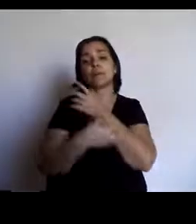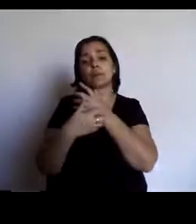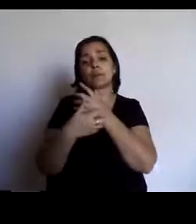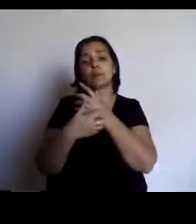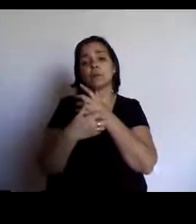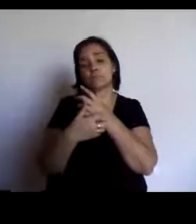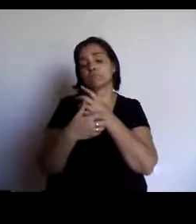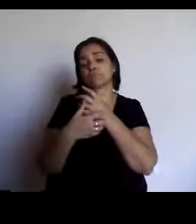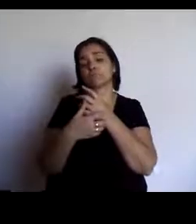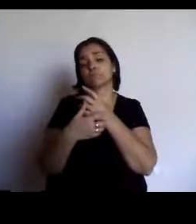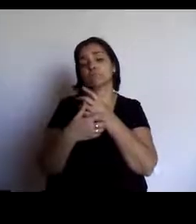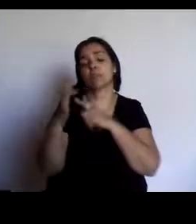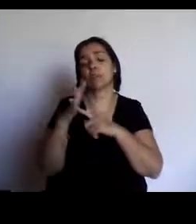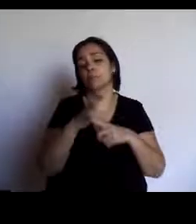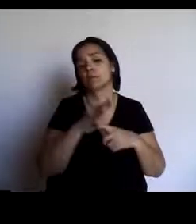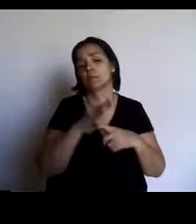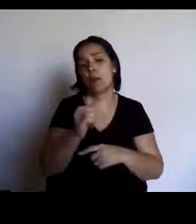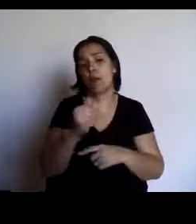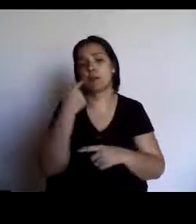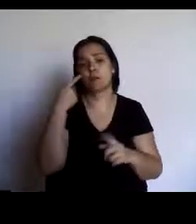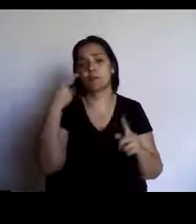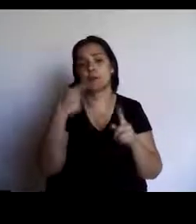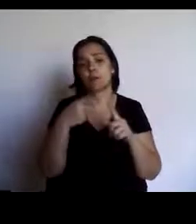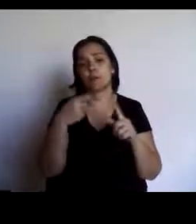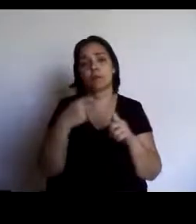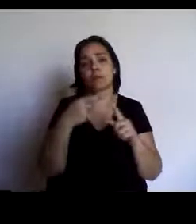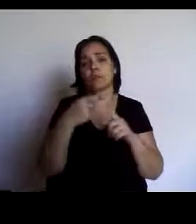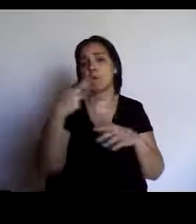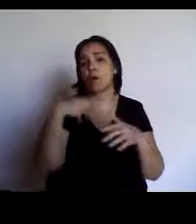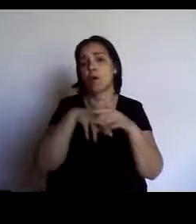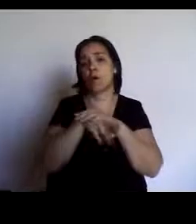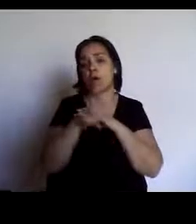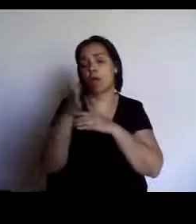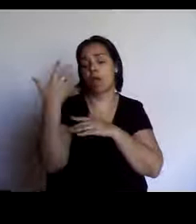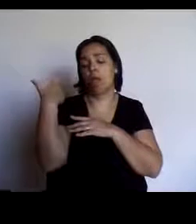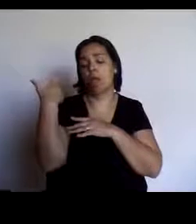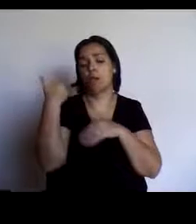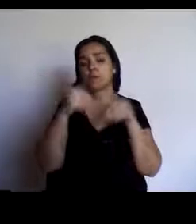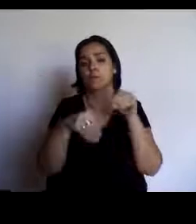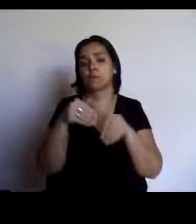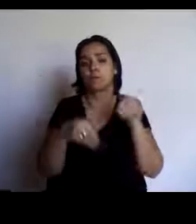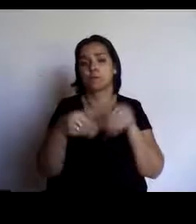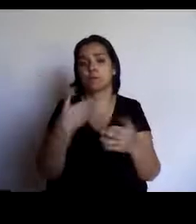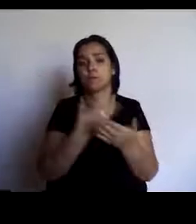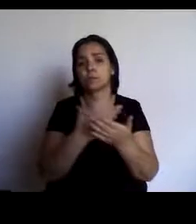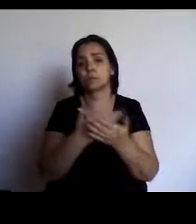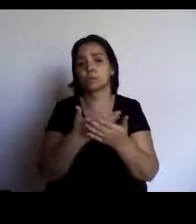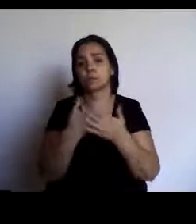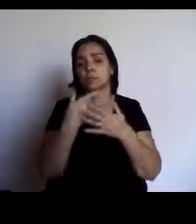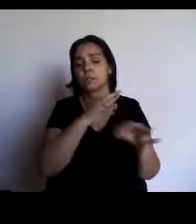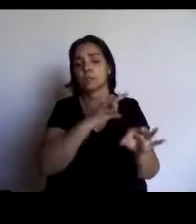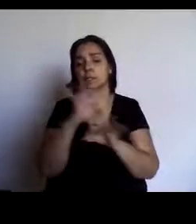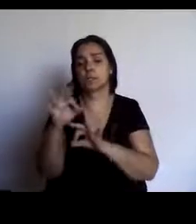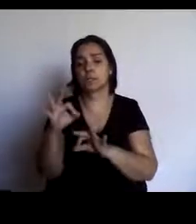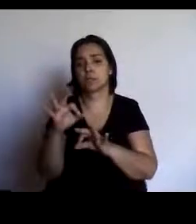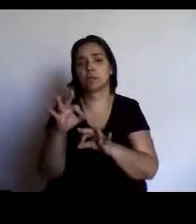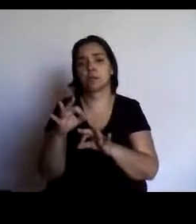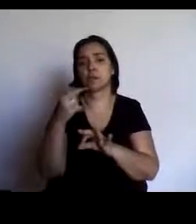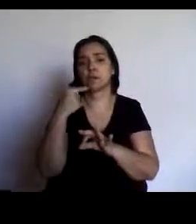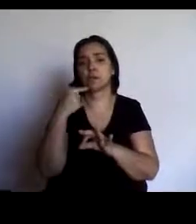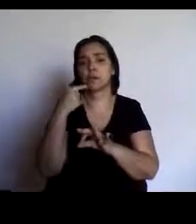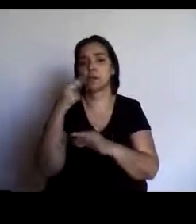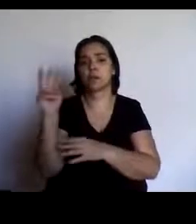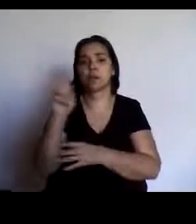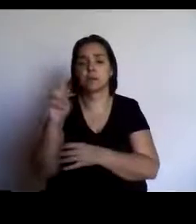sido fundamentalmente provisto de recursos en la última convocatoria y concretamente en la EDUCI de Villanueva